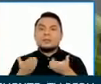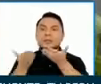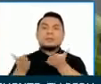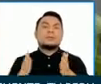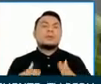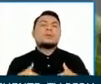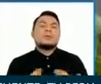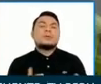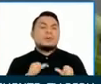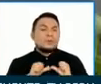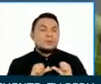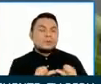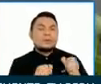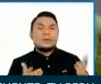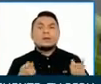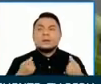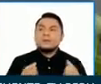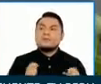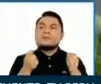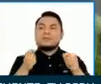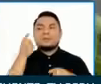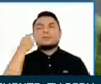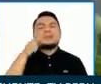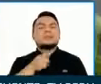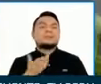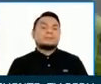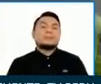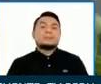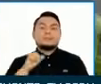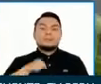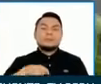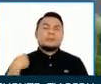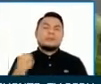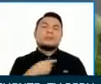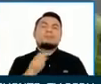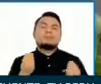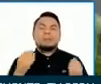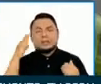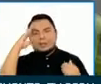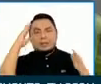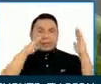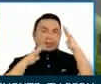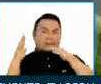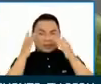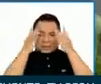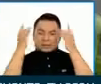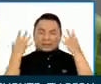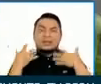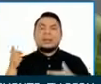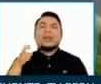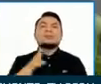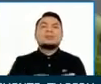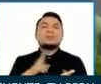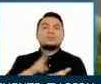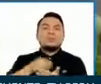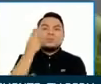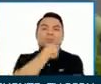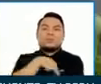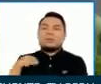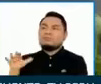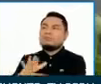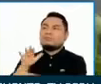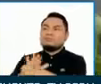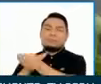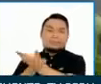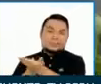pueda continuar con los esfuerzos para no someter a tanto estrés al sistema de salud. Recordemos que